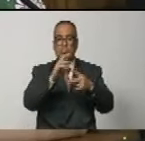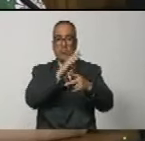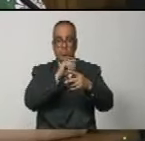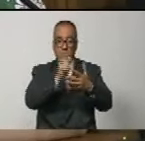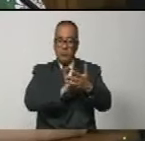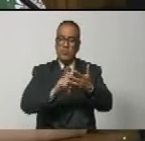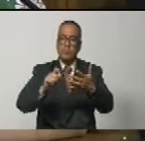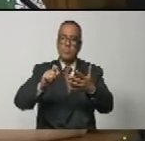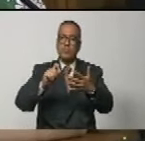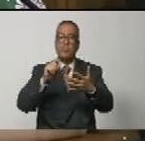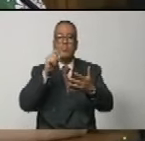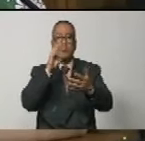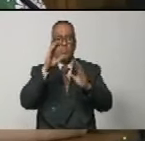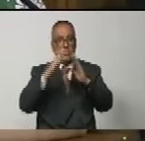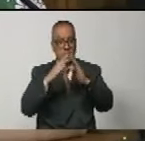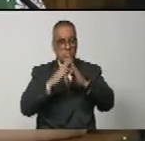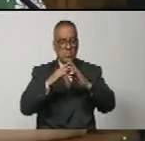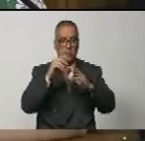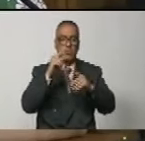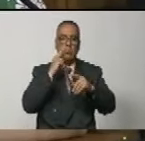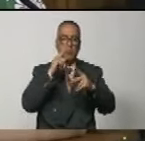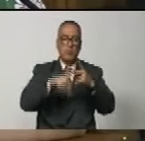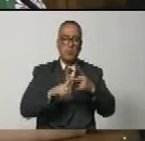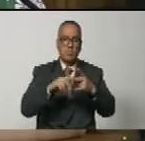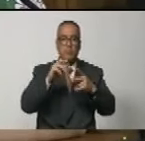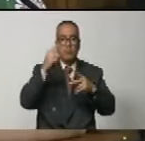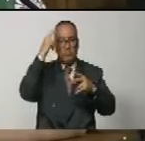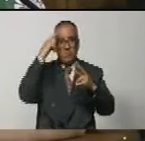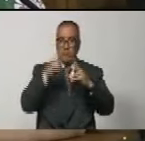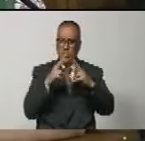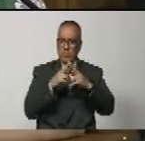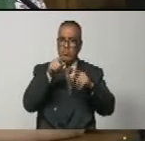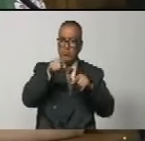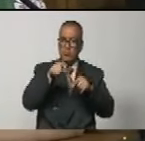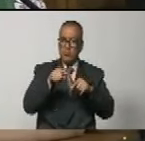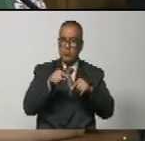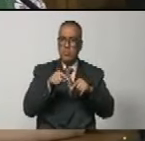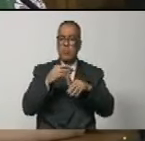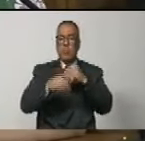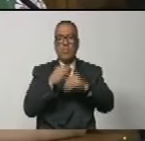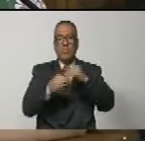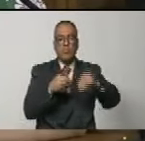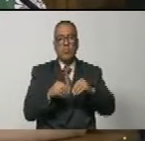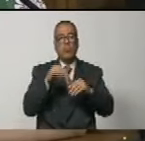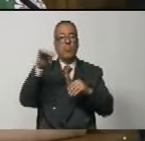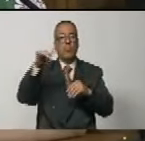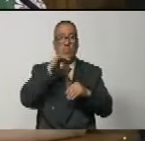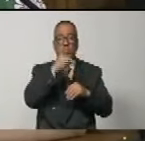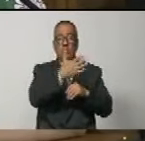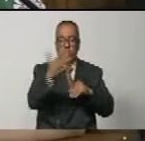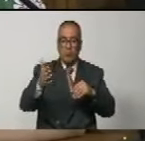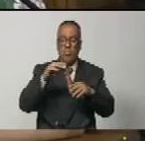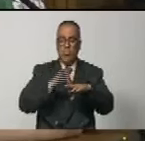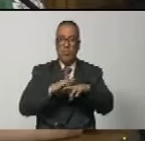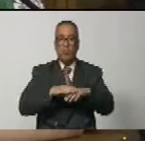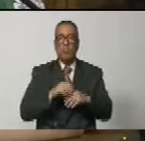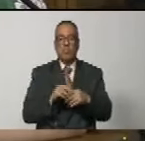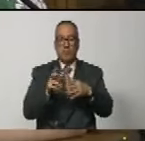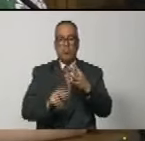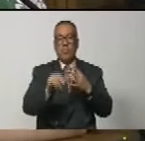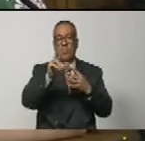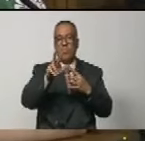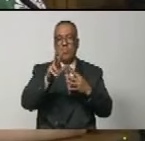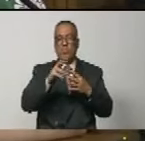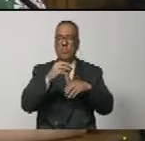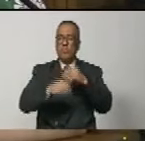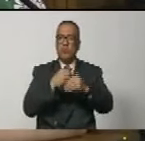de la presunta infractora o presunto infractor, si la conociere, a los fines de practicar las notificaciones pertinentes. 3.